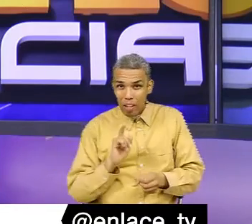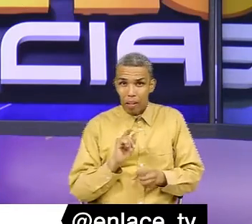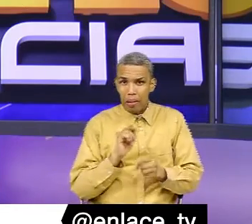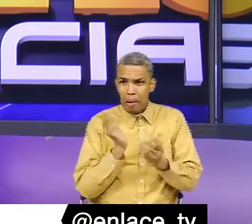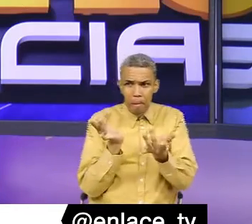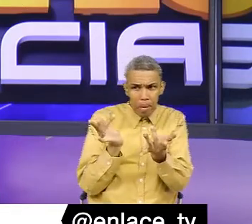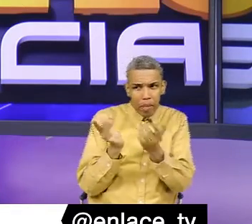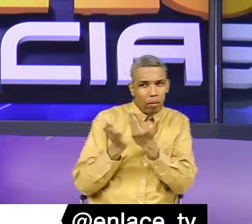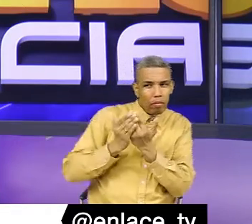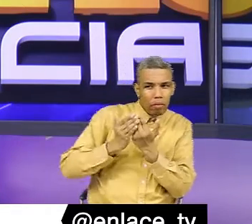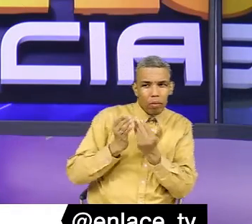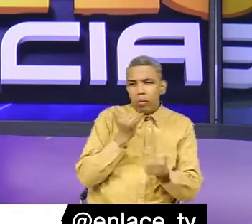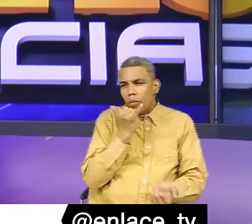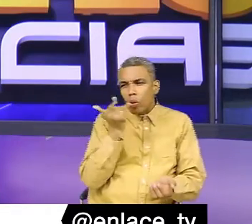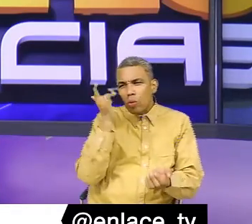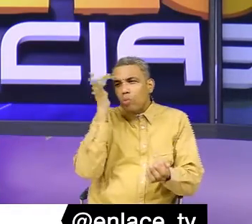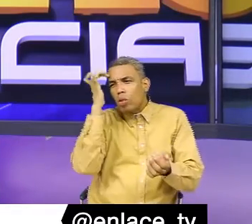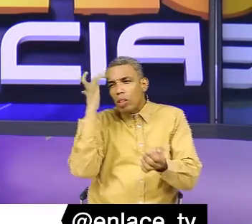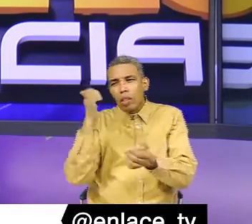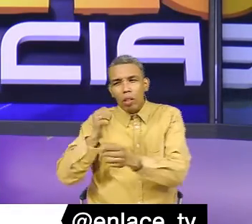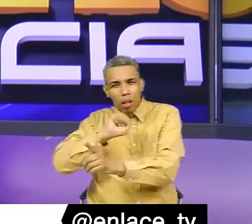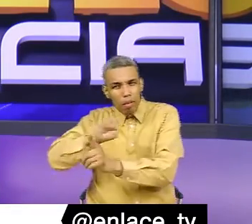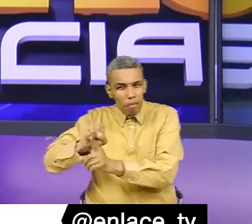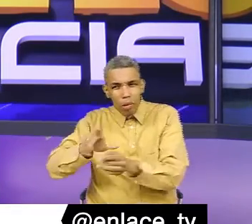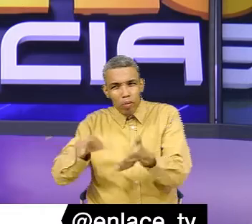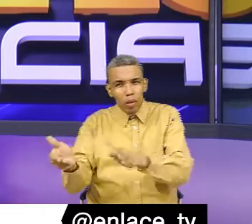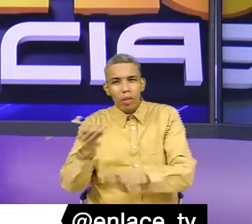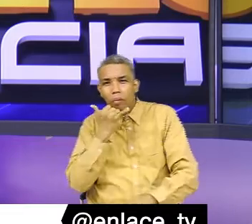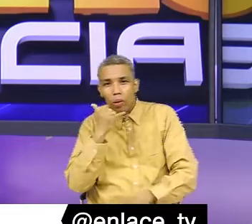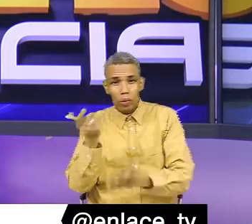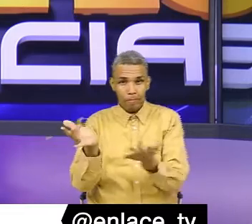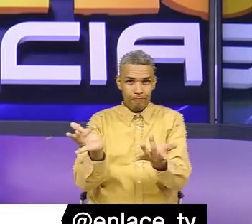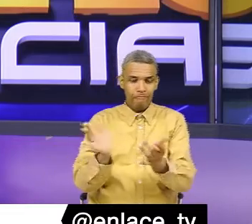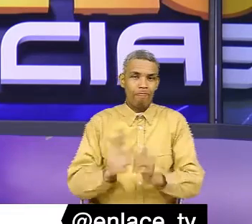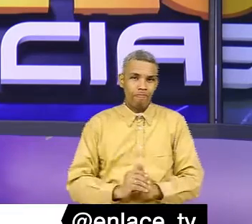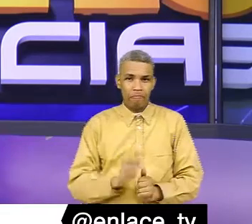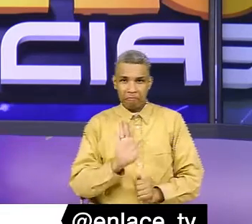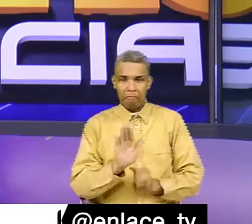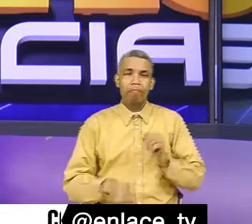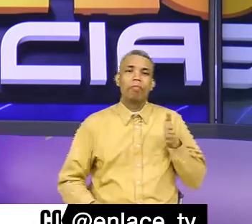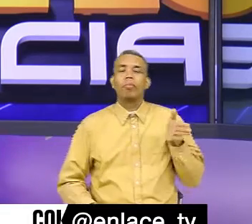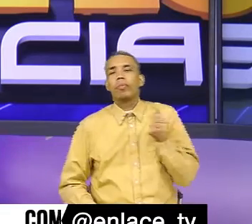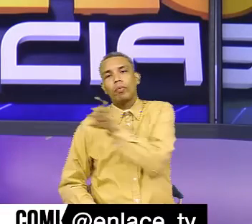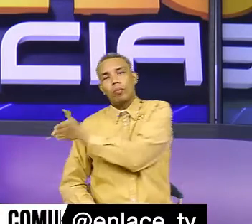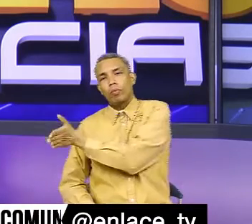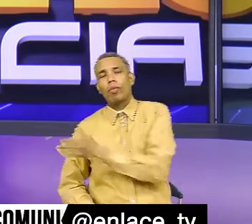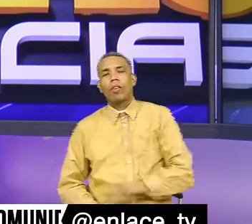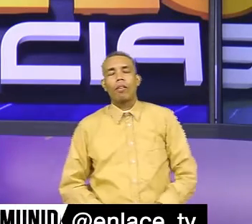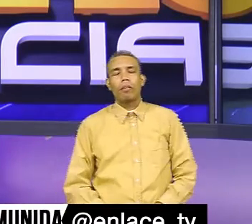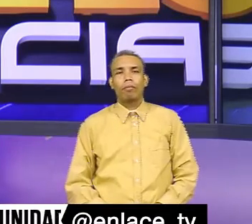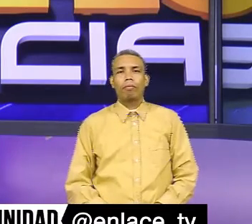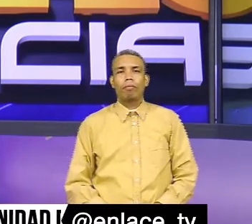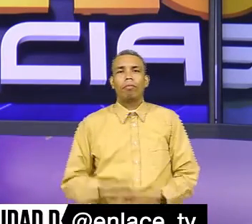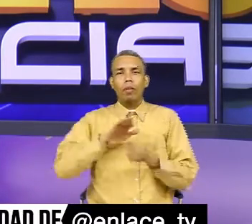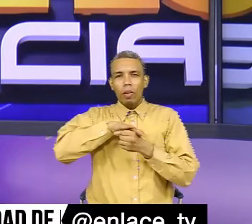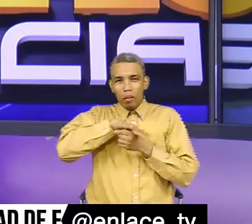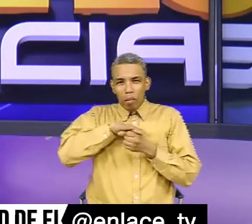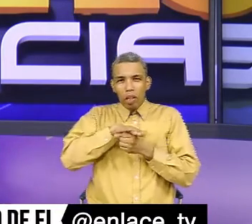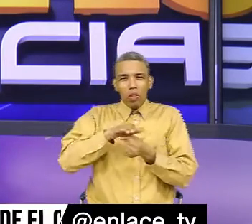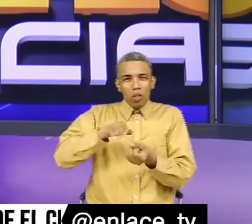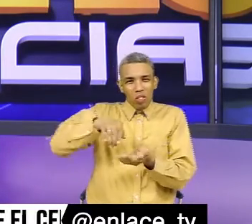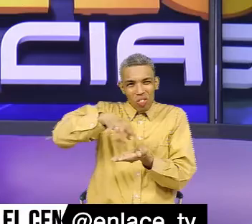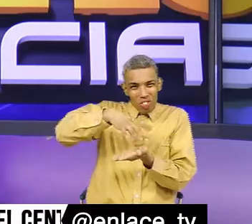a la espera de esta respuesta por parte de la Unidad Clínica La Magdalena. En otras noticias, un hecho violento se registró en el barrio Santander cuando